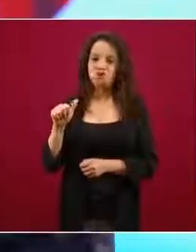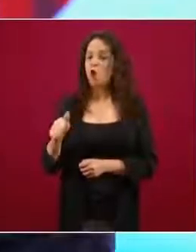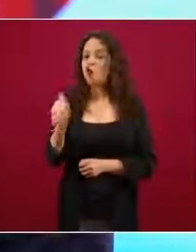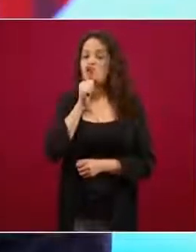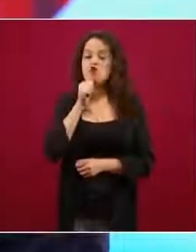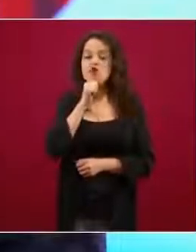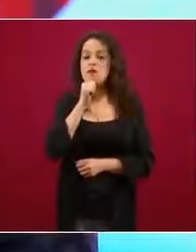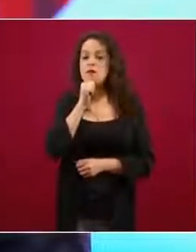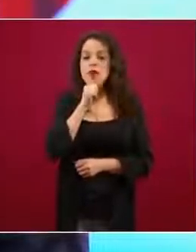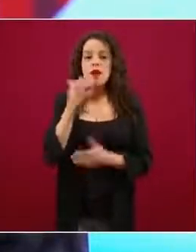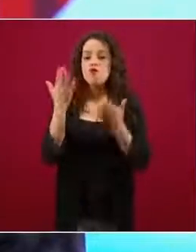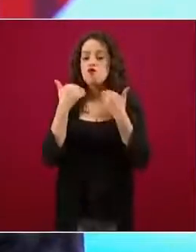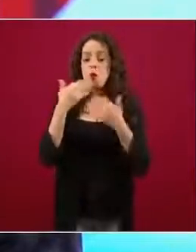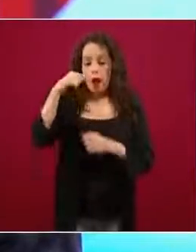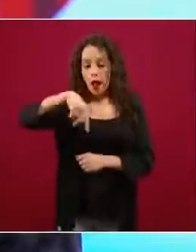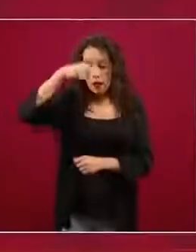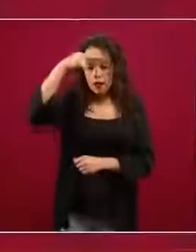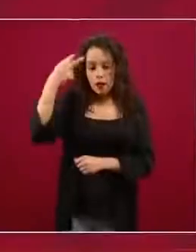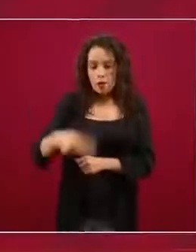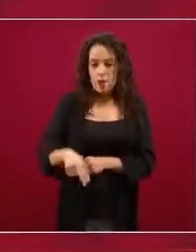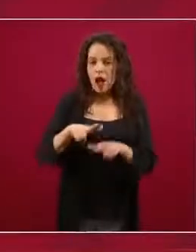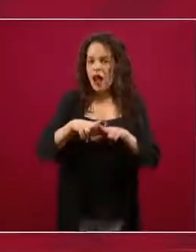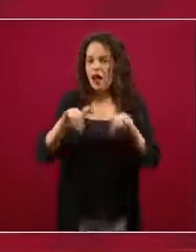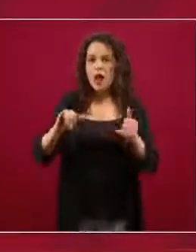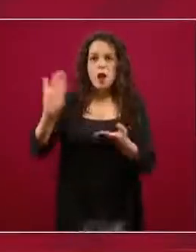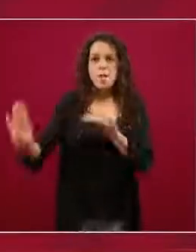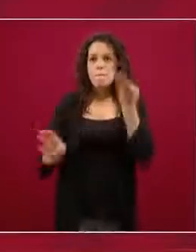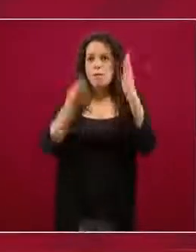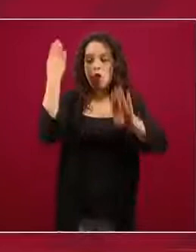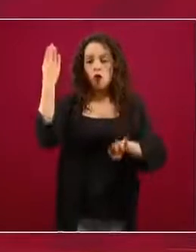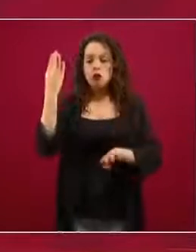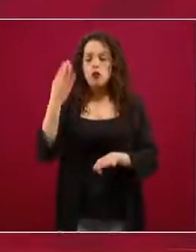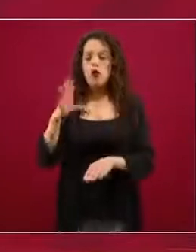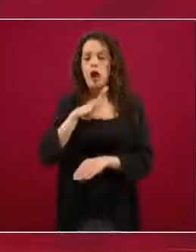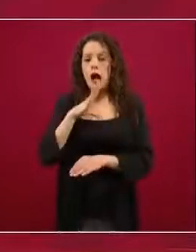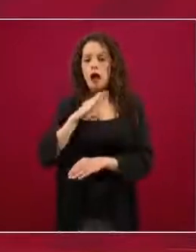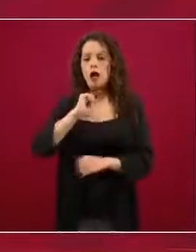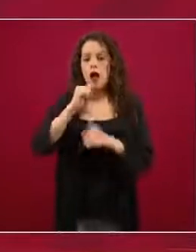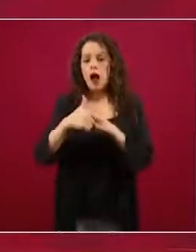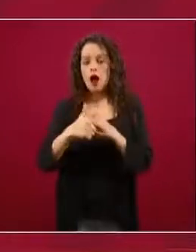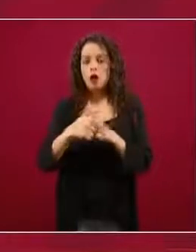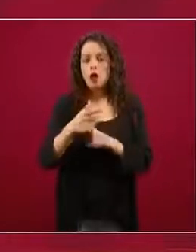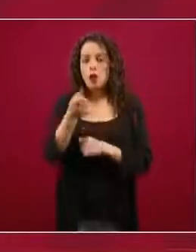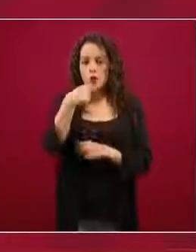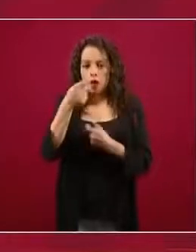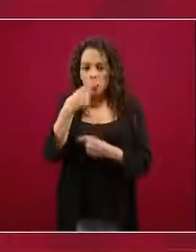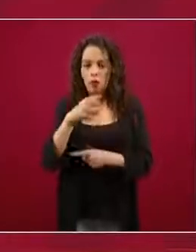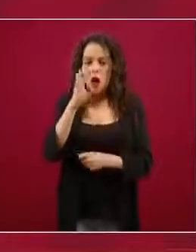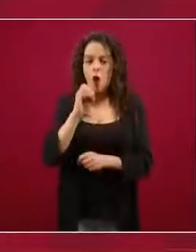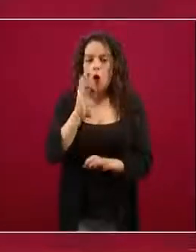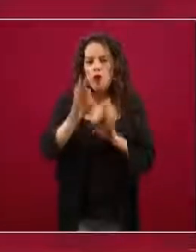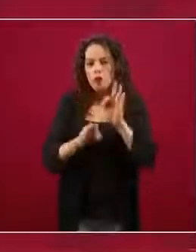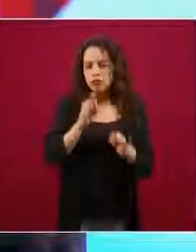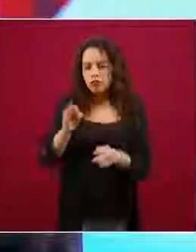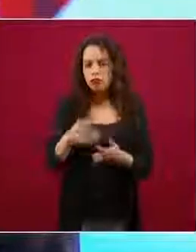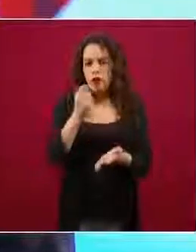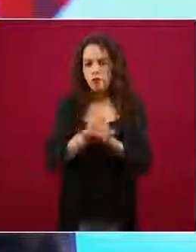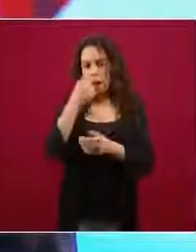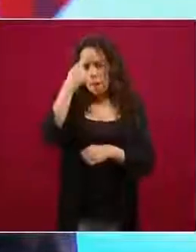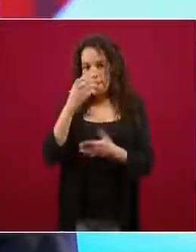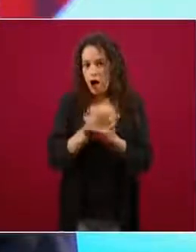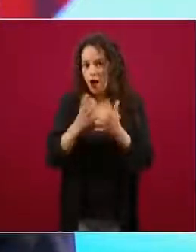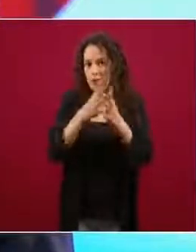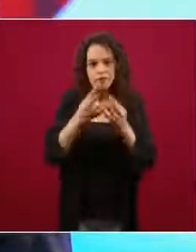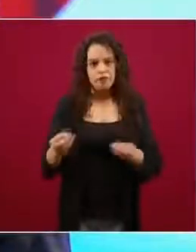de manera definitiva haya contribuido a reducir la mortalidad, el tiempo de hospitalización o